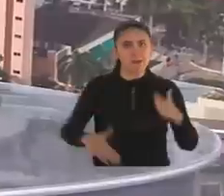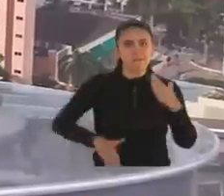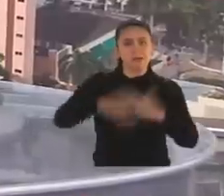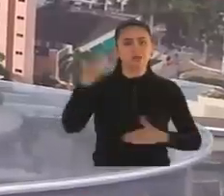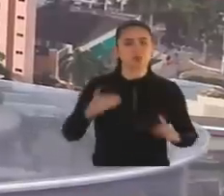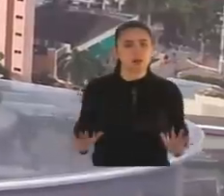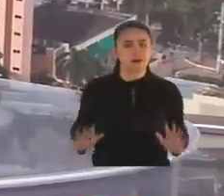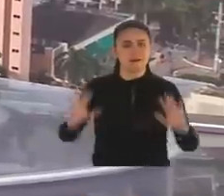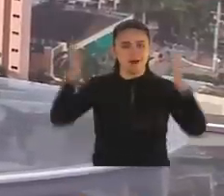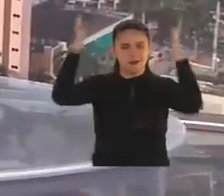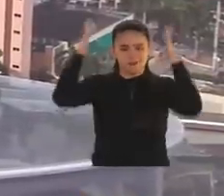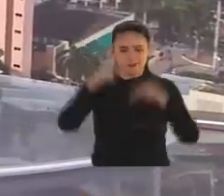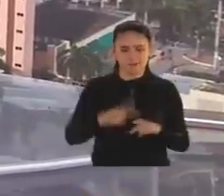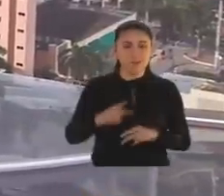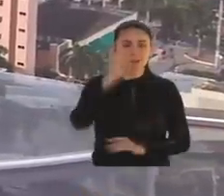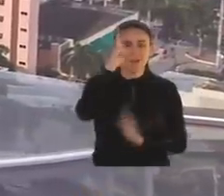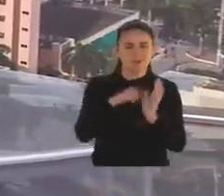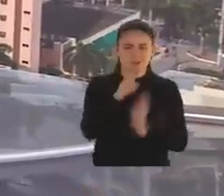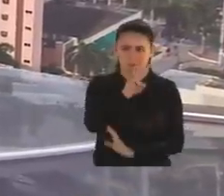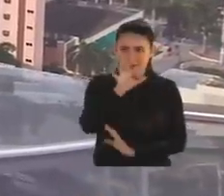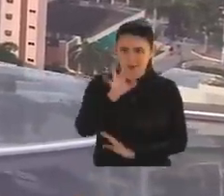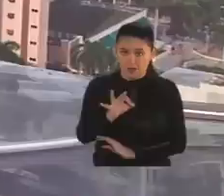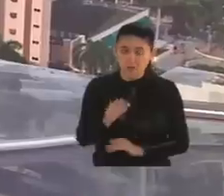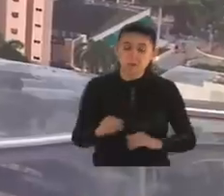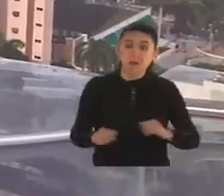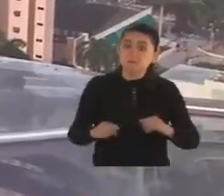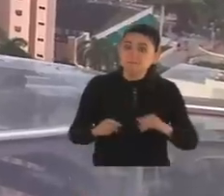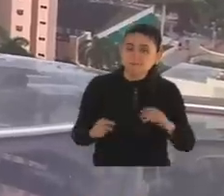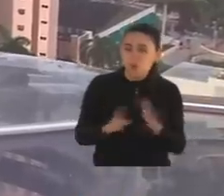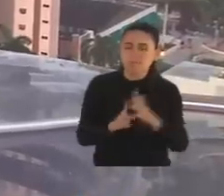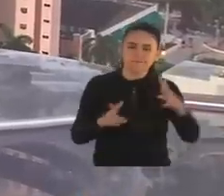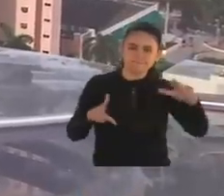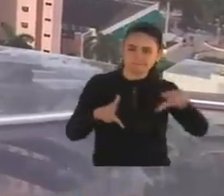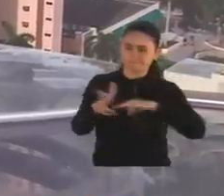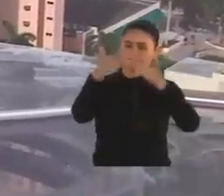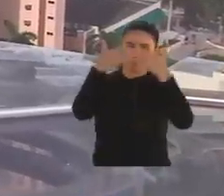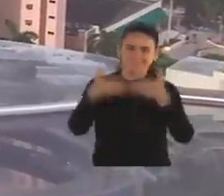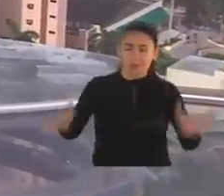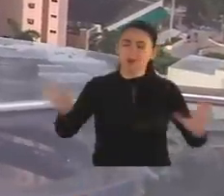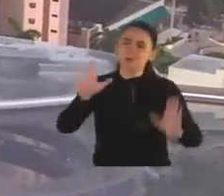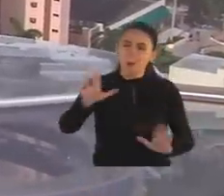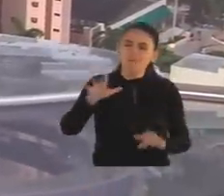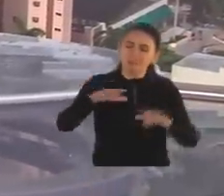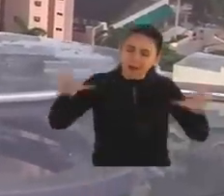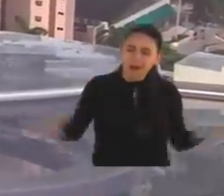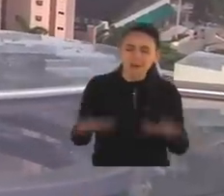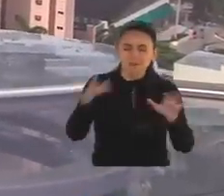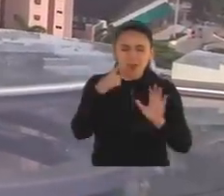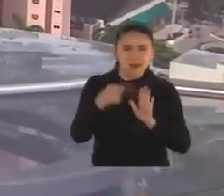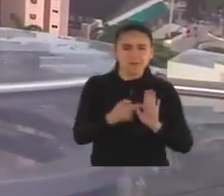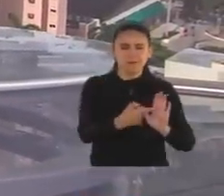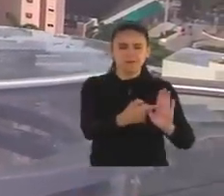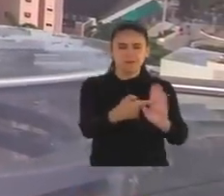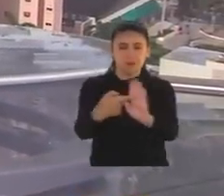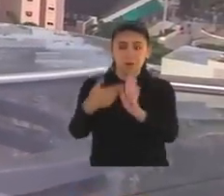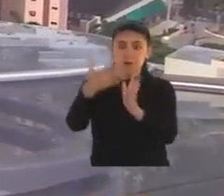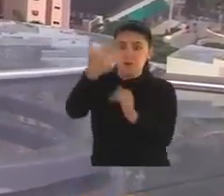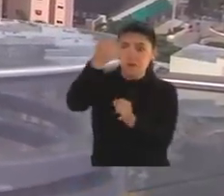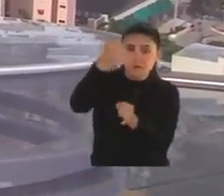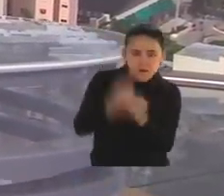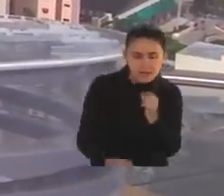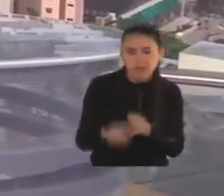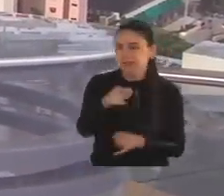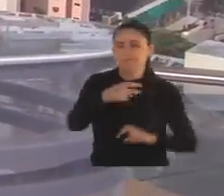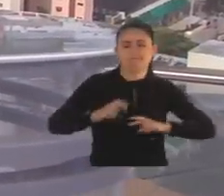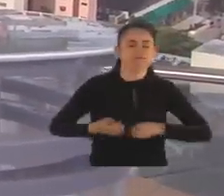Carnaval 2023. Aunque el show inaugural revivió lo mejor de la cultura barranquillera, pues al terminar el espectáculo se registraron